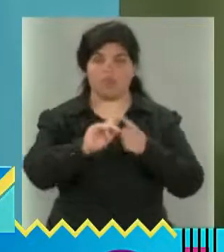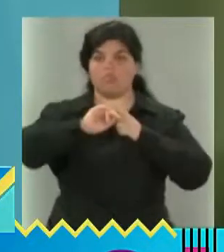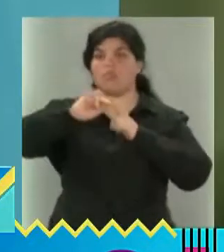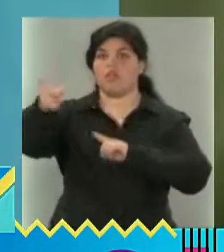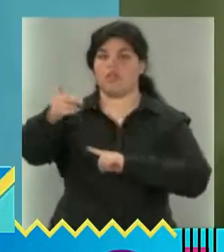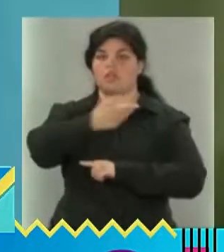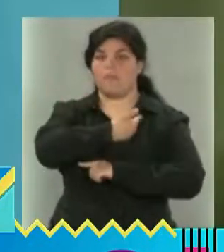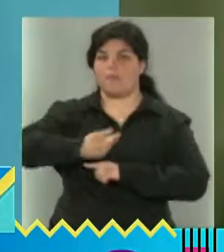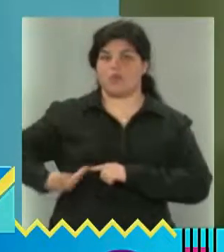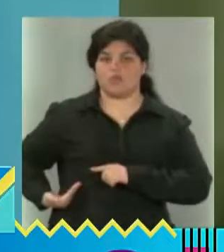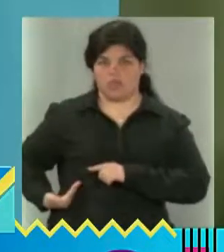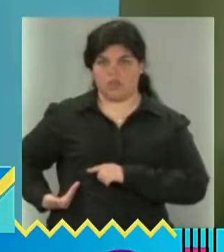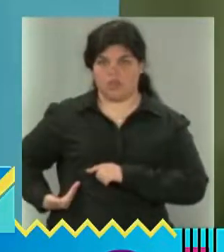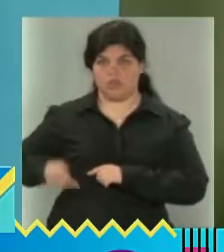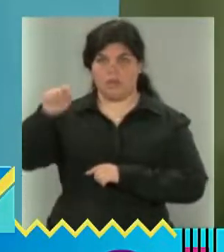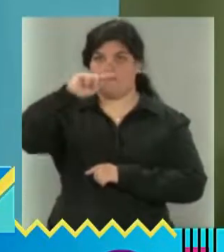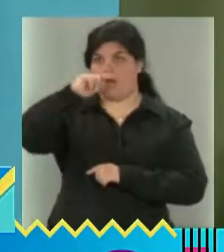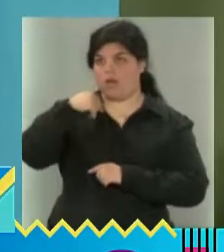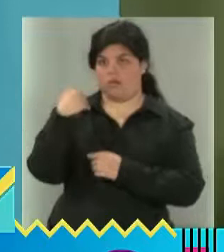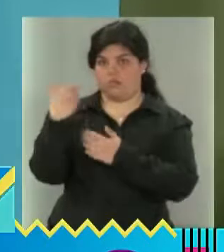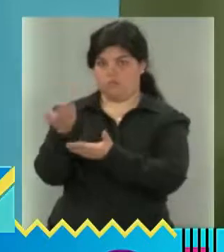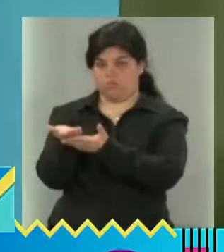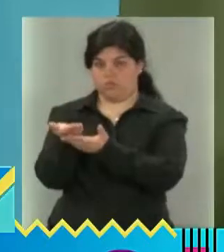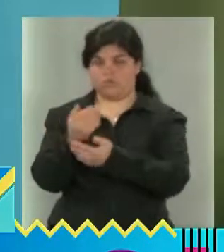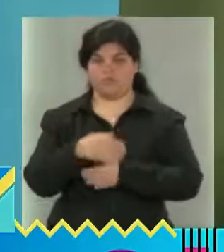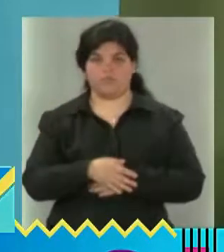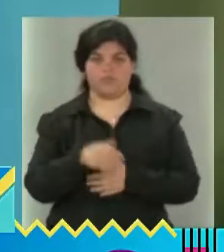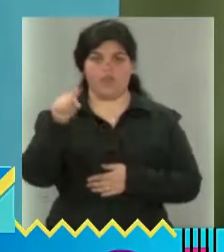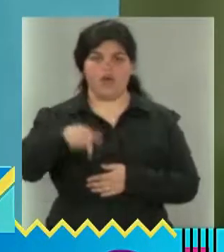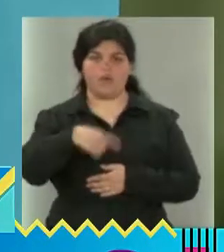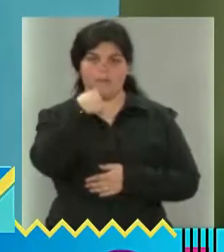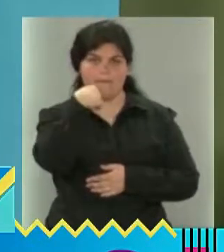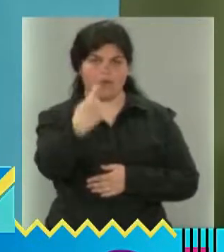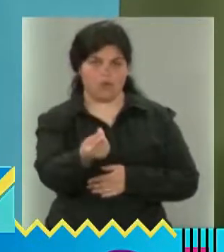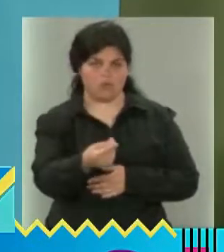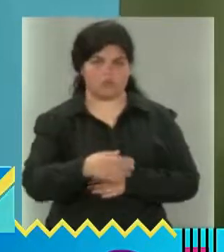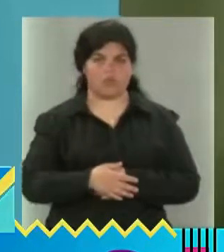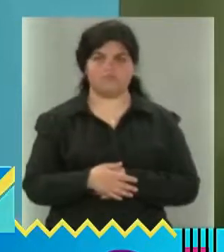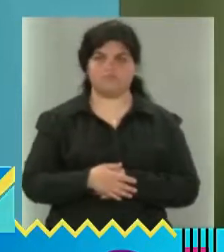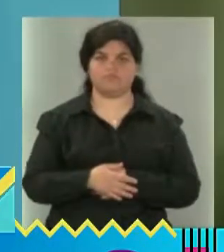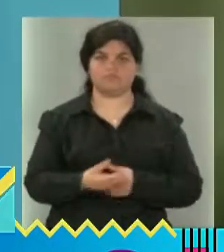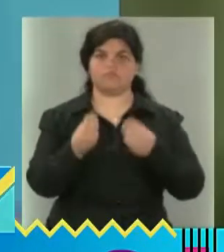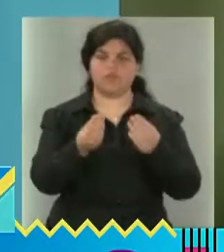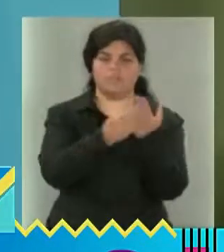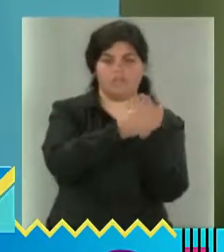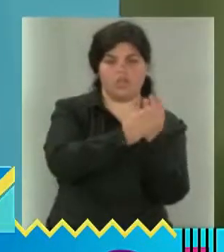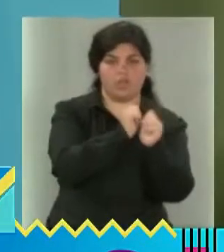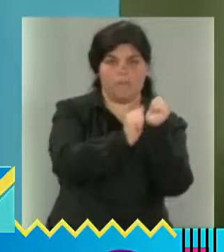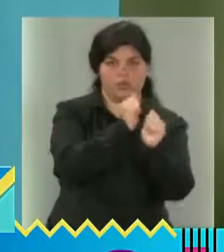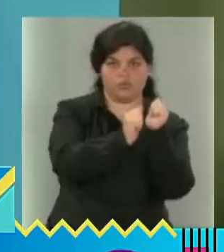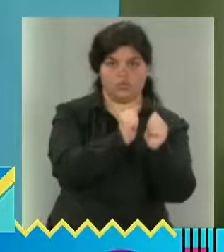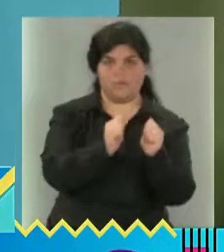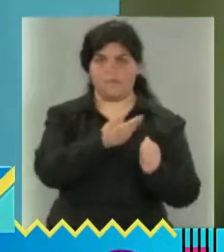el presidente, con Mauricio Macri. La pregunta para nuestros invitados es, ¿qué pedidos le harían tanto al ministro de Producción como